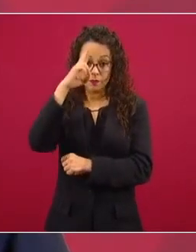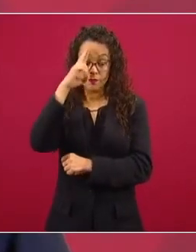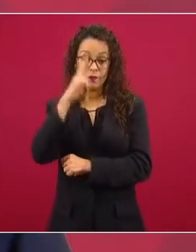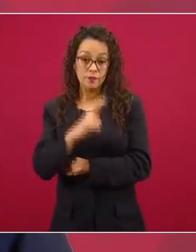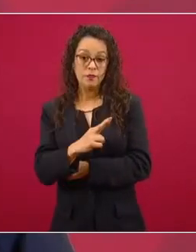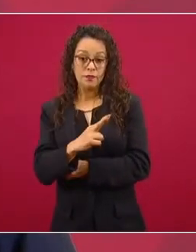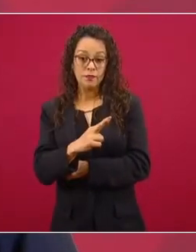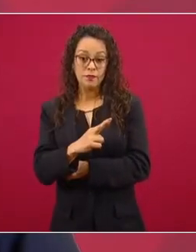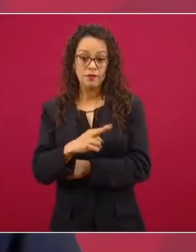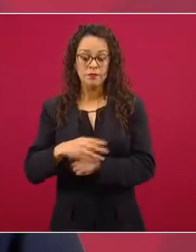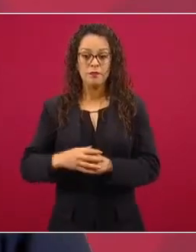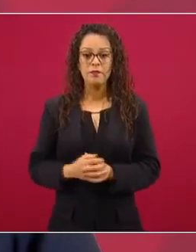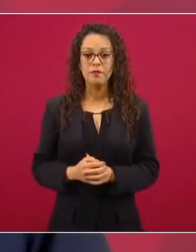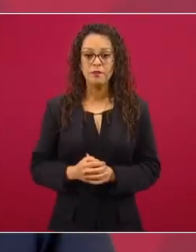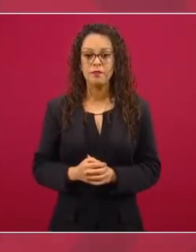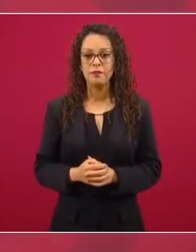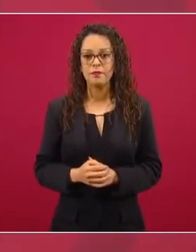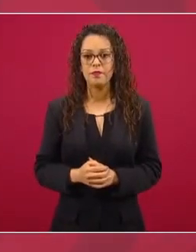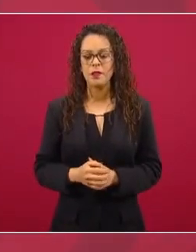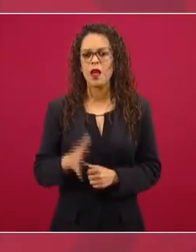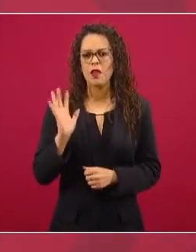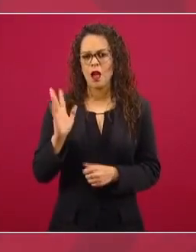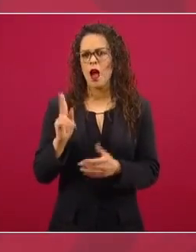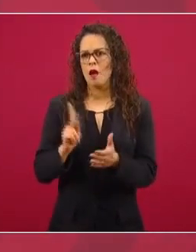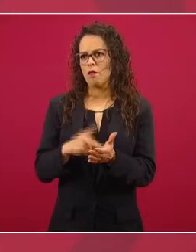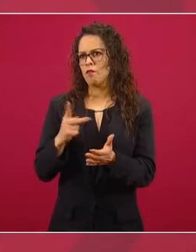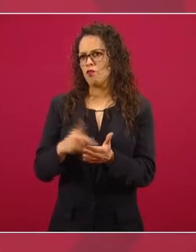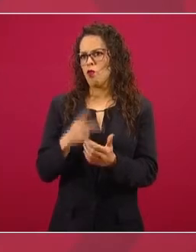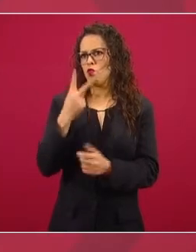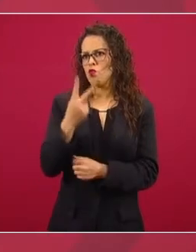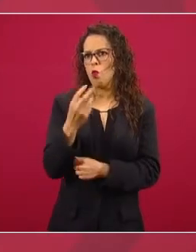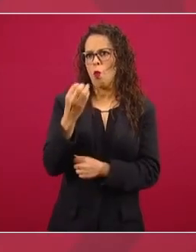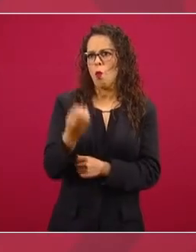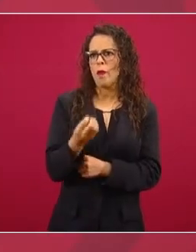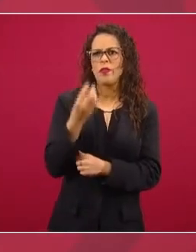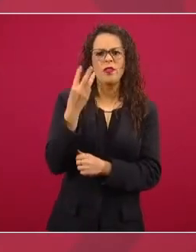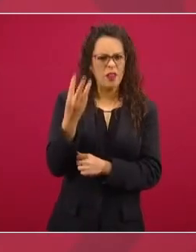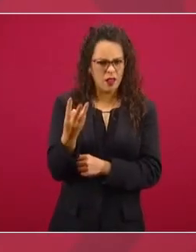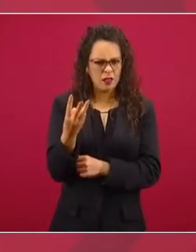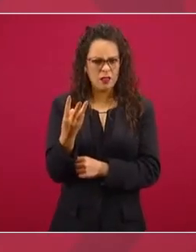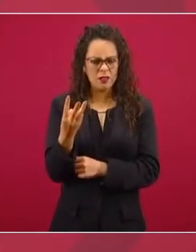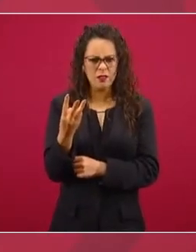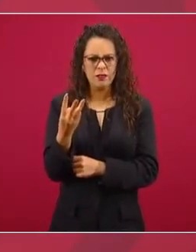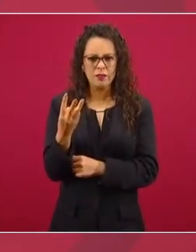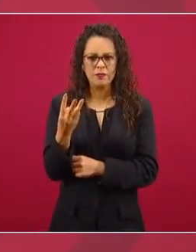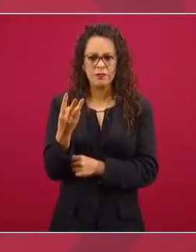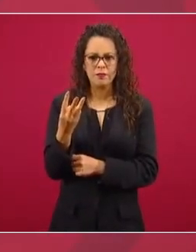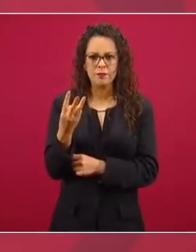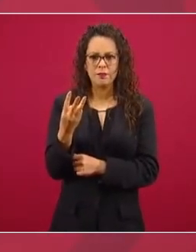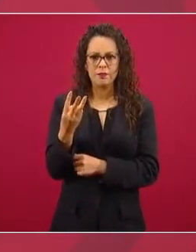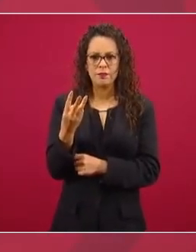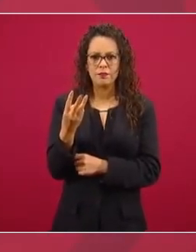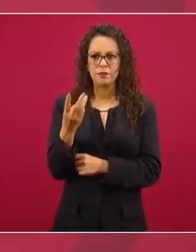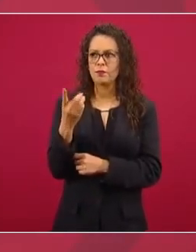En dos o tres ocasiones ha ofrecido en buen plan